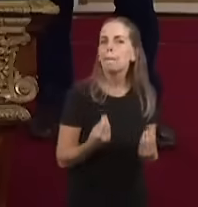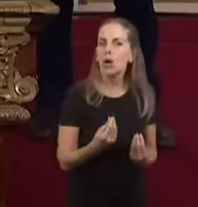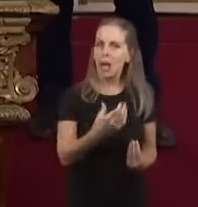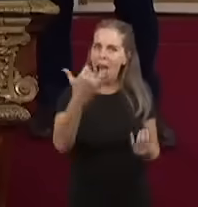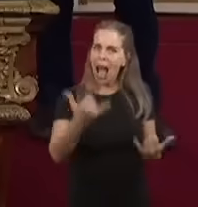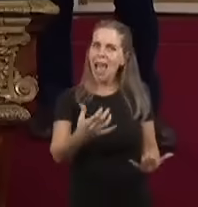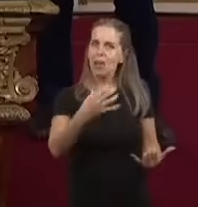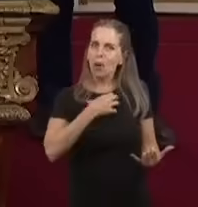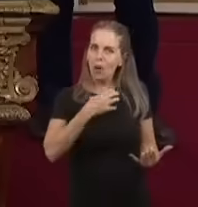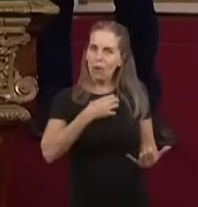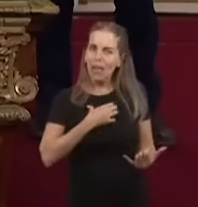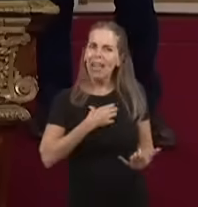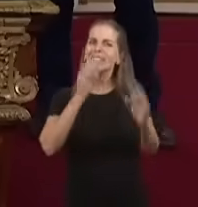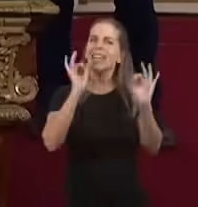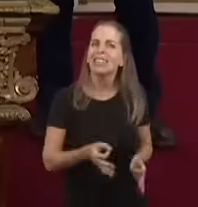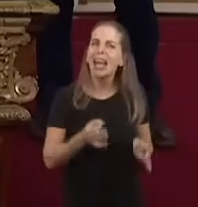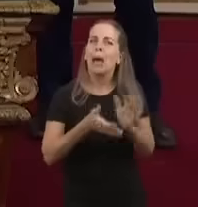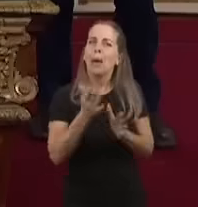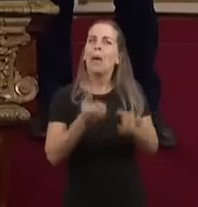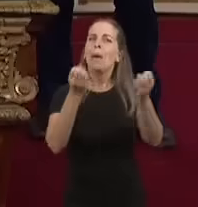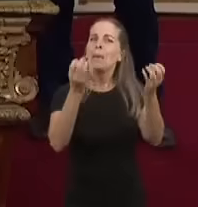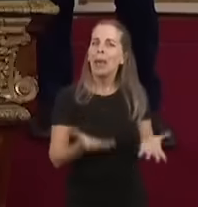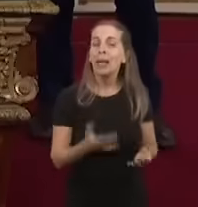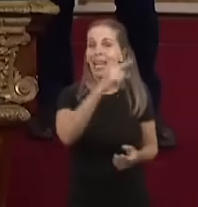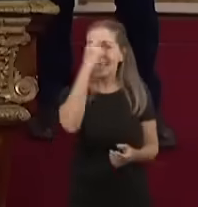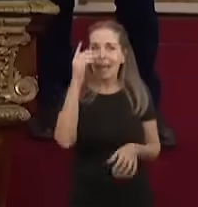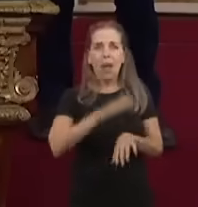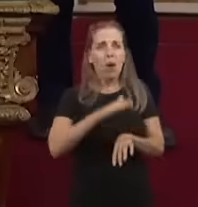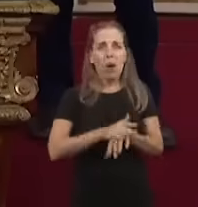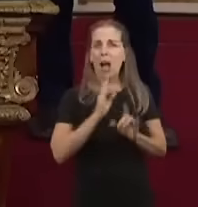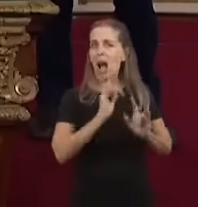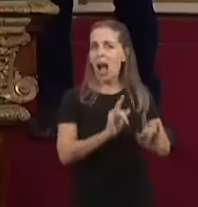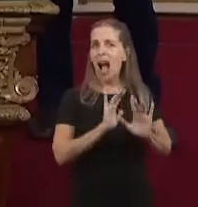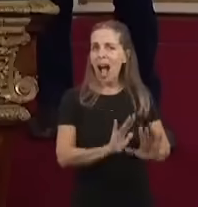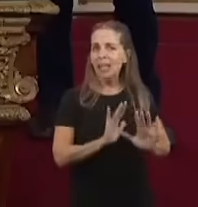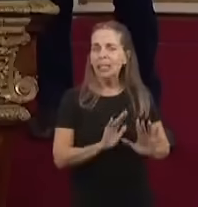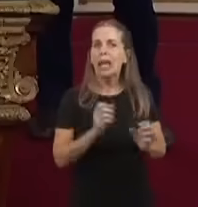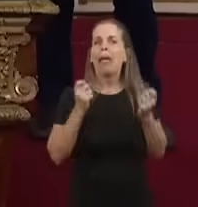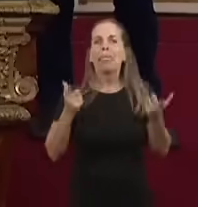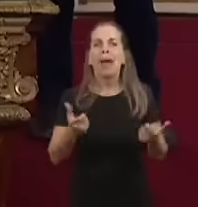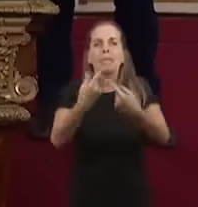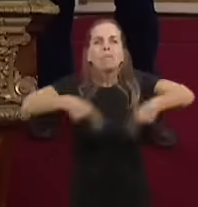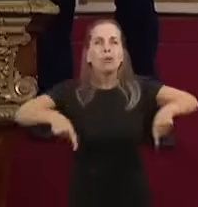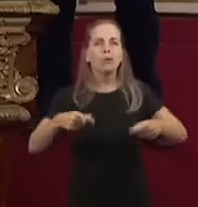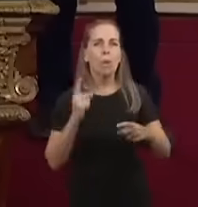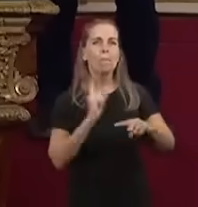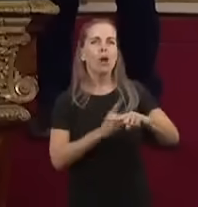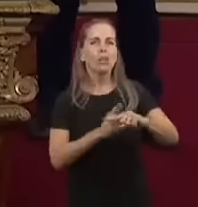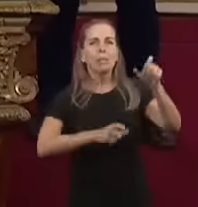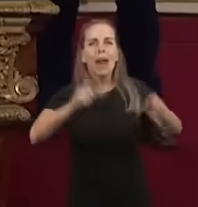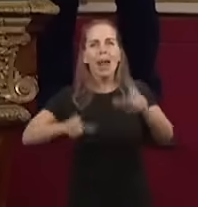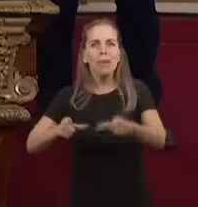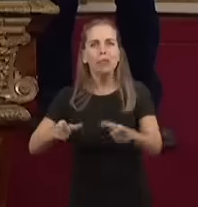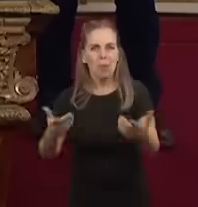bien esa es la tarea del Estado generar las condiciones básicas para que la sociedad y la actividad privada